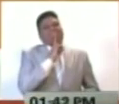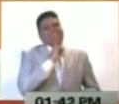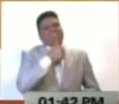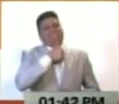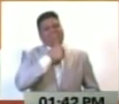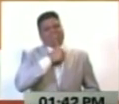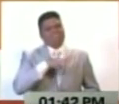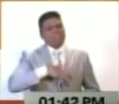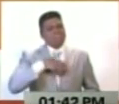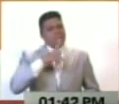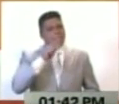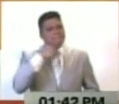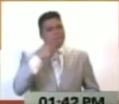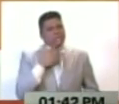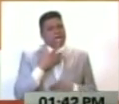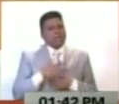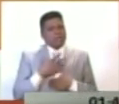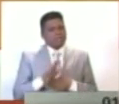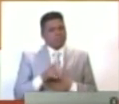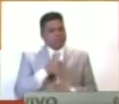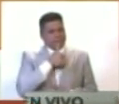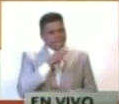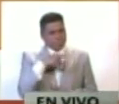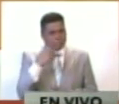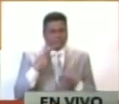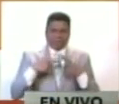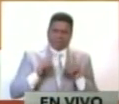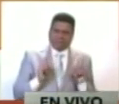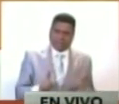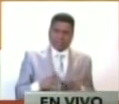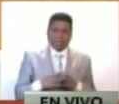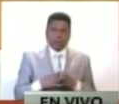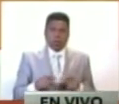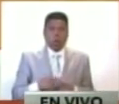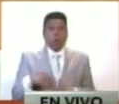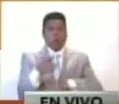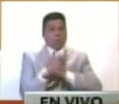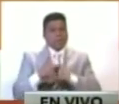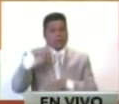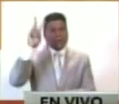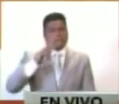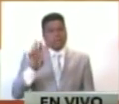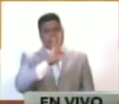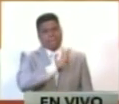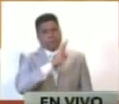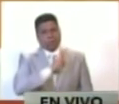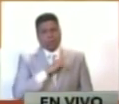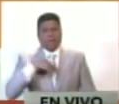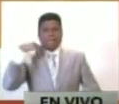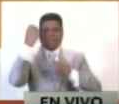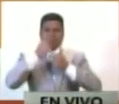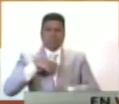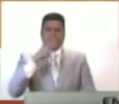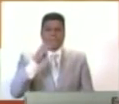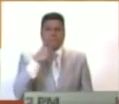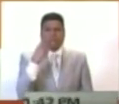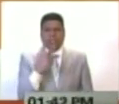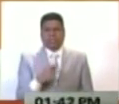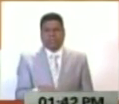pretende desconocer al gobierno de Venezuela por su propia posición política, y desde esa posición política se valen